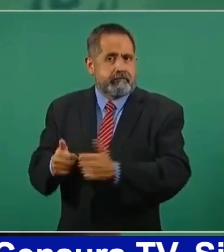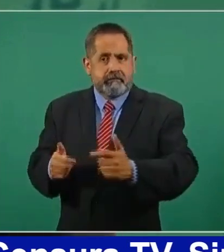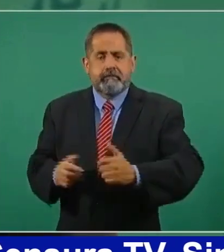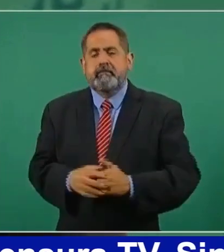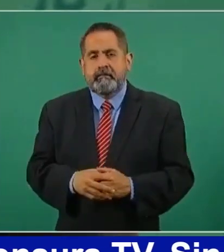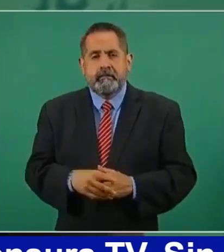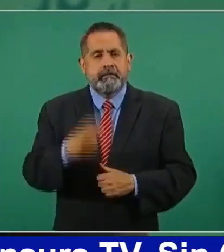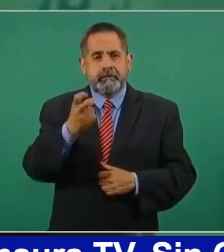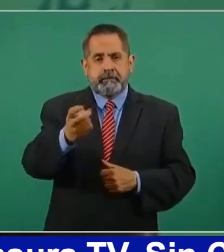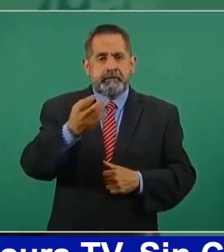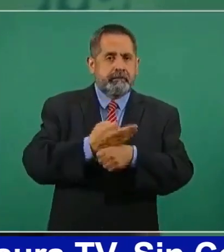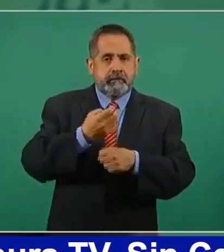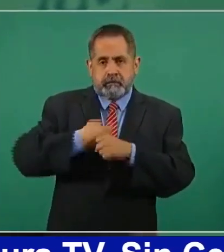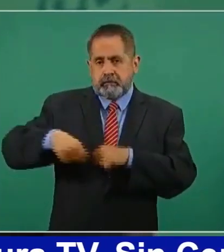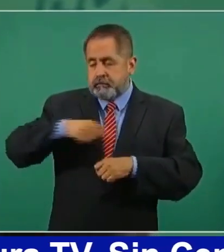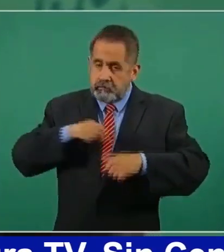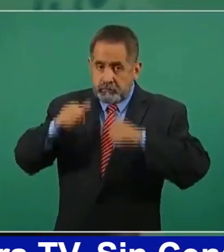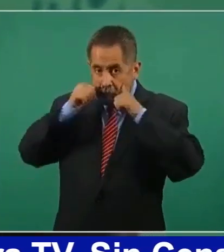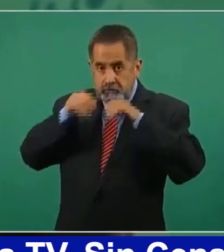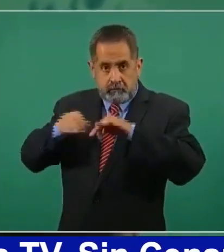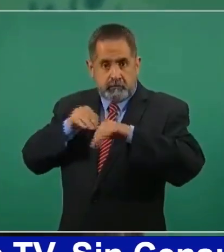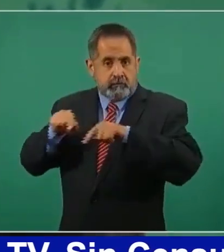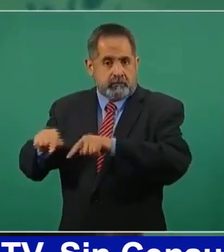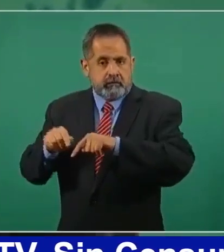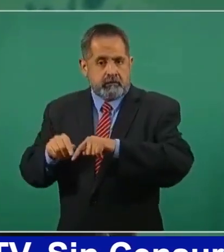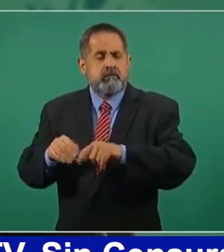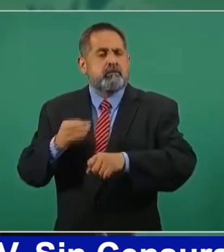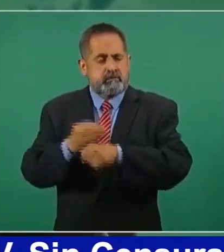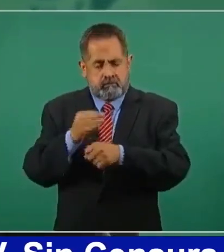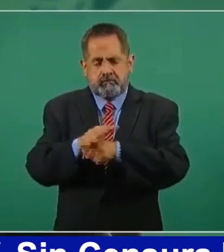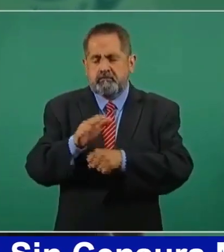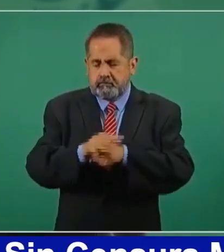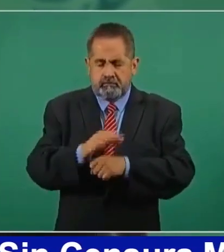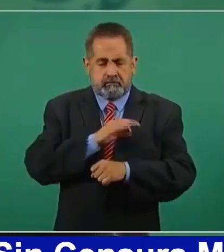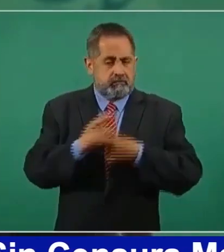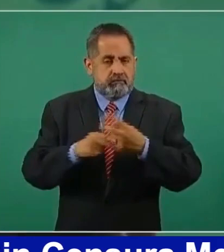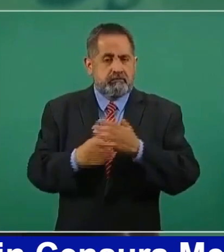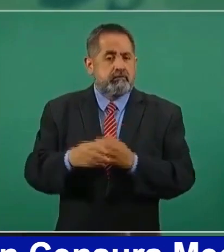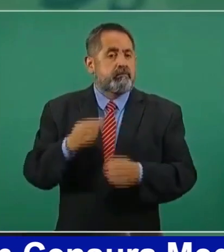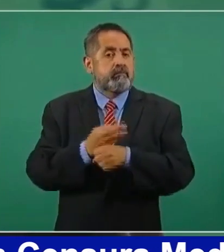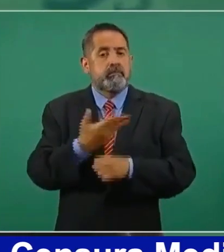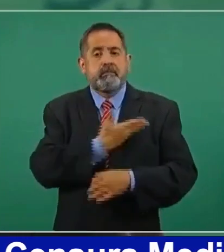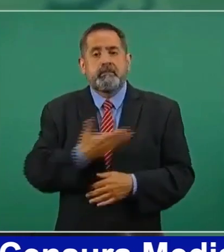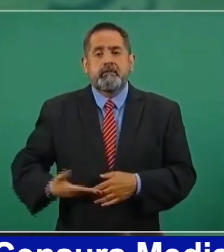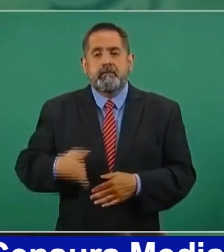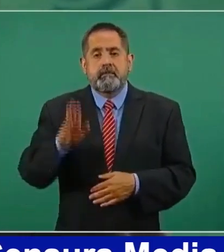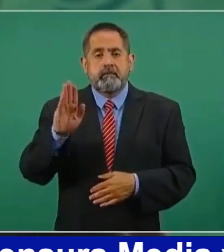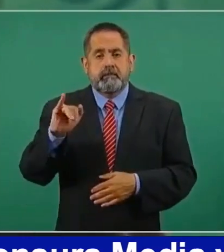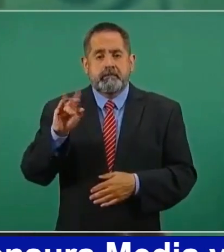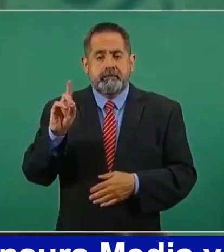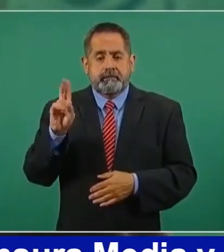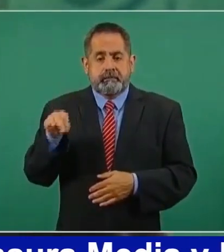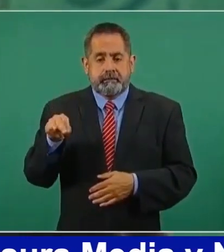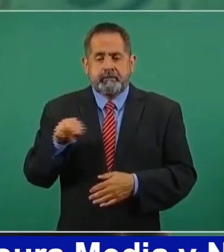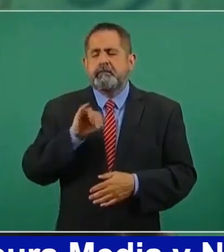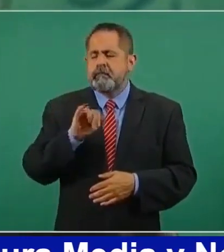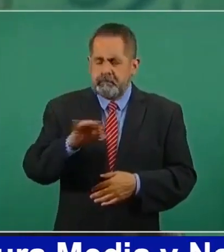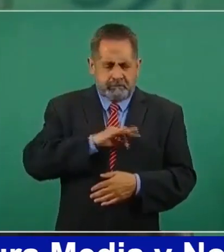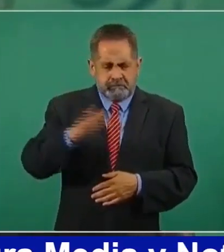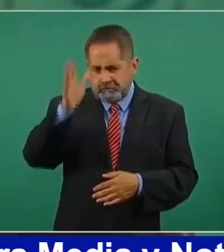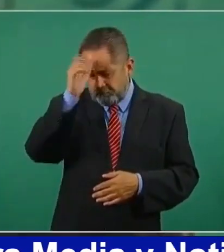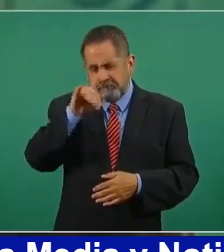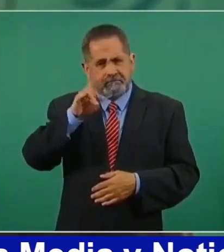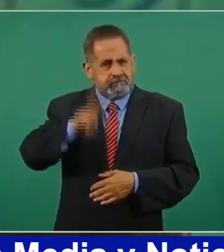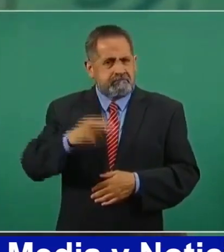Y en eso estamos trabajando. Y hay condiciones, porque el presidente Biden está consciente de que